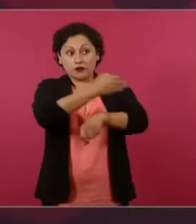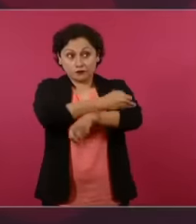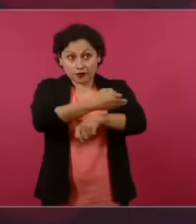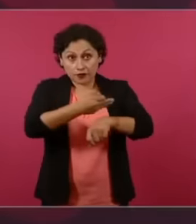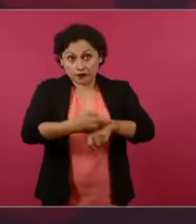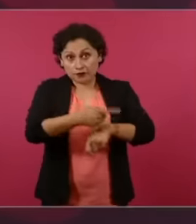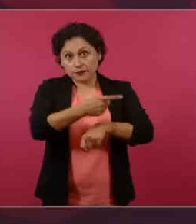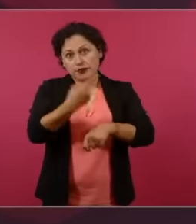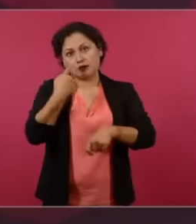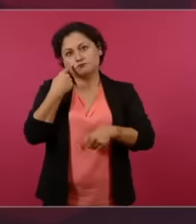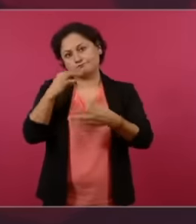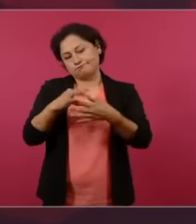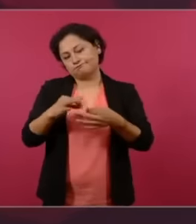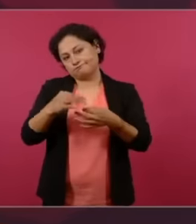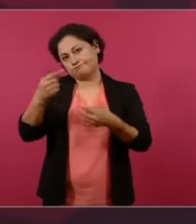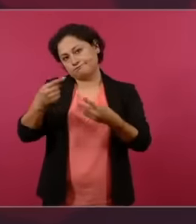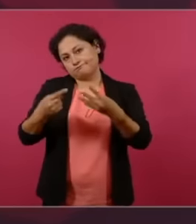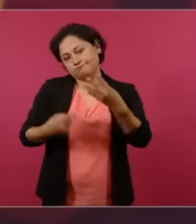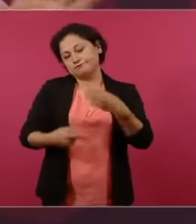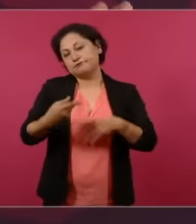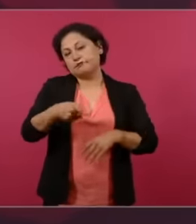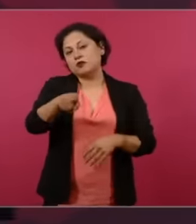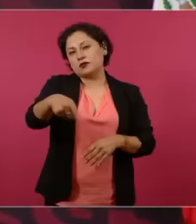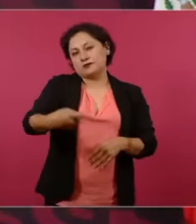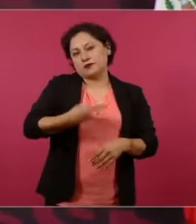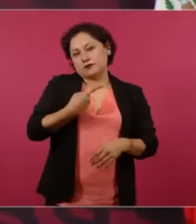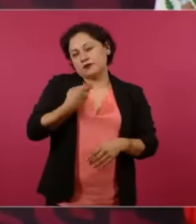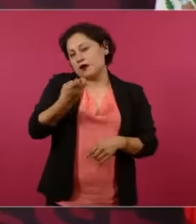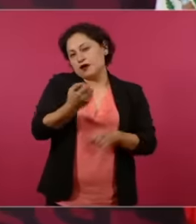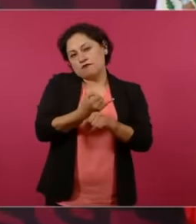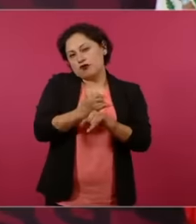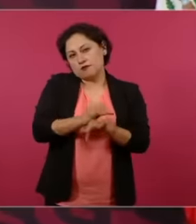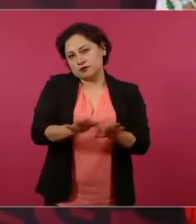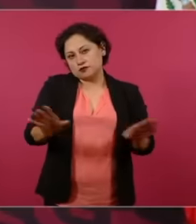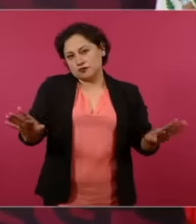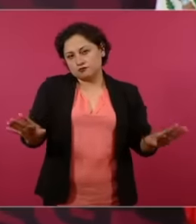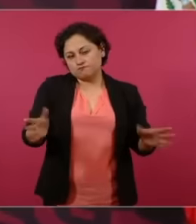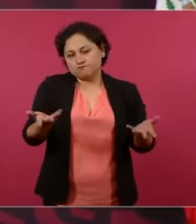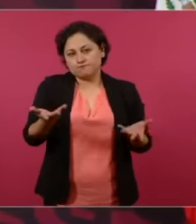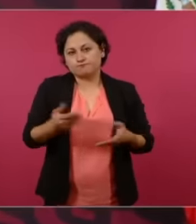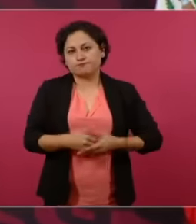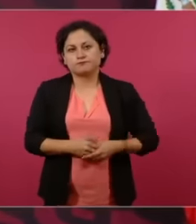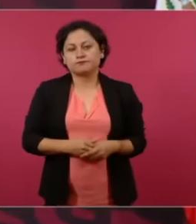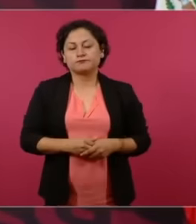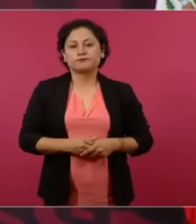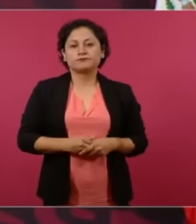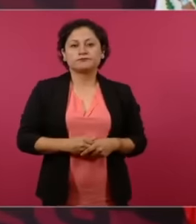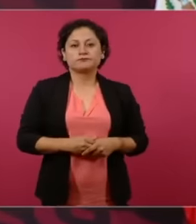Pero como ustedes me estaban preguntando sobre, esa es la información que hay.